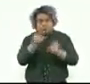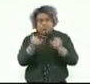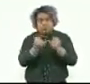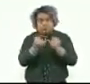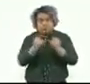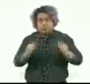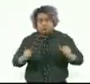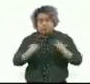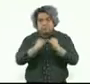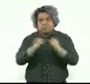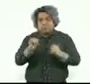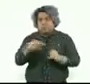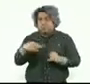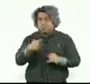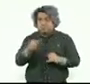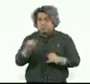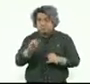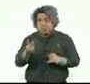otorgó